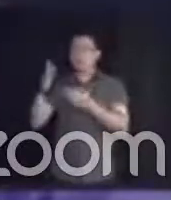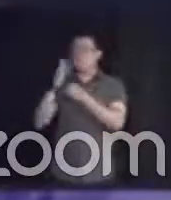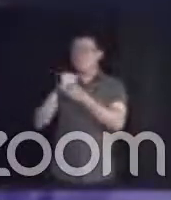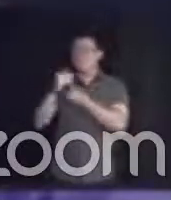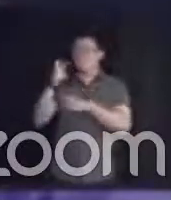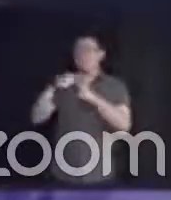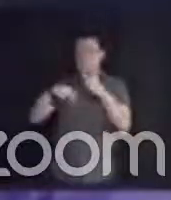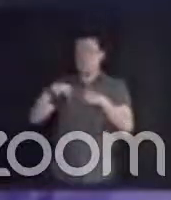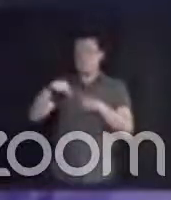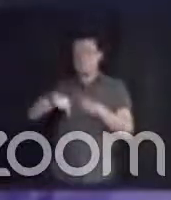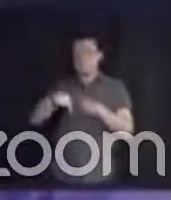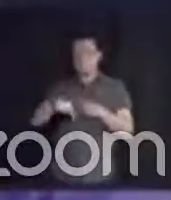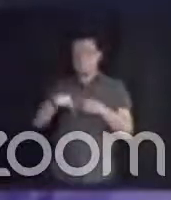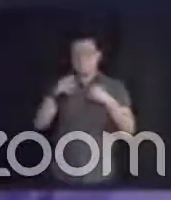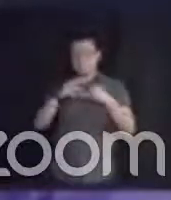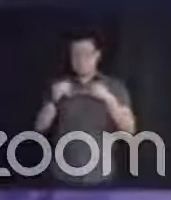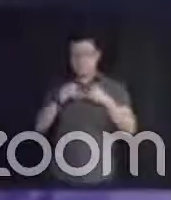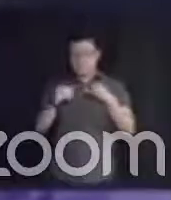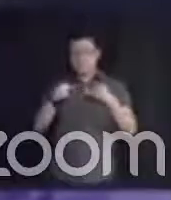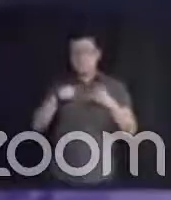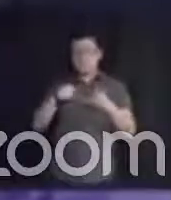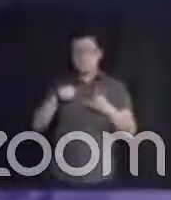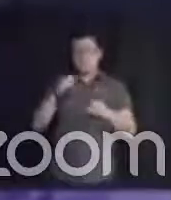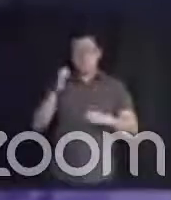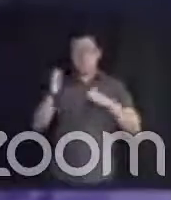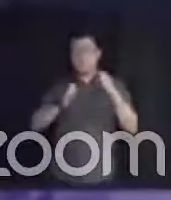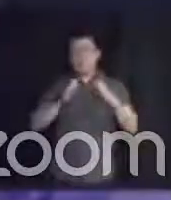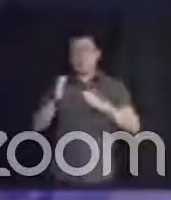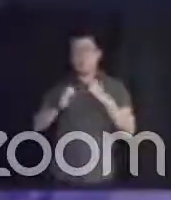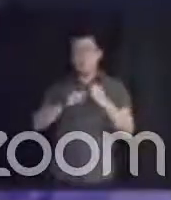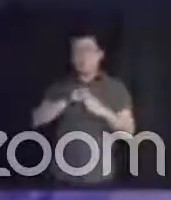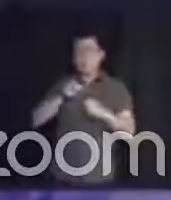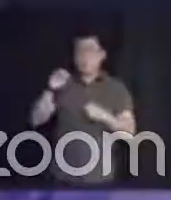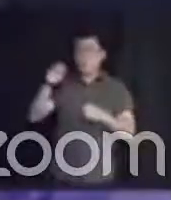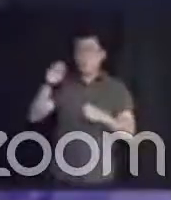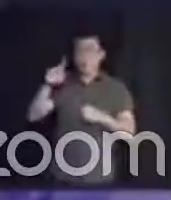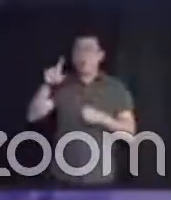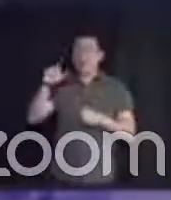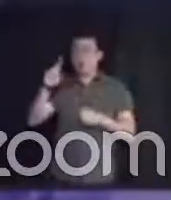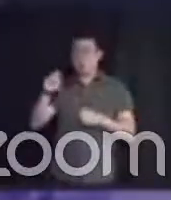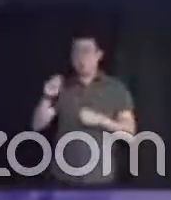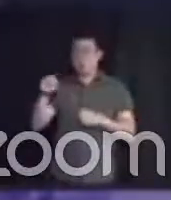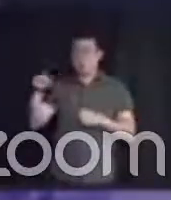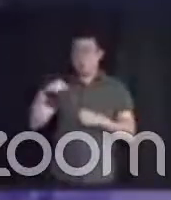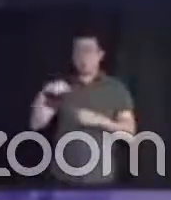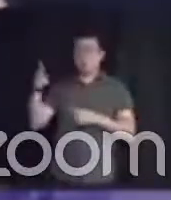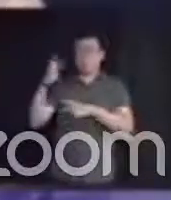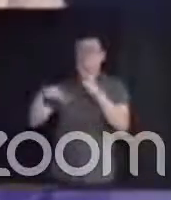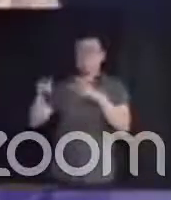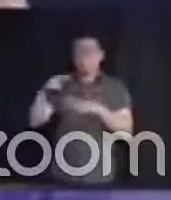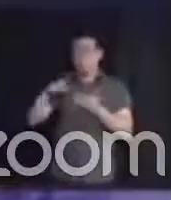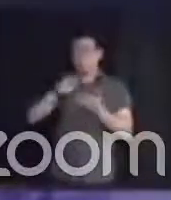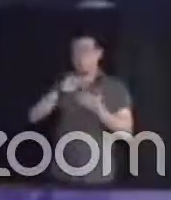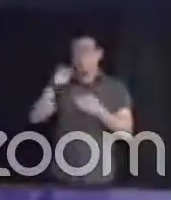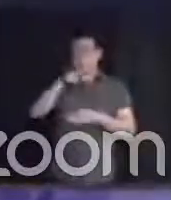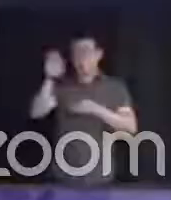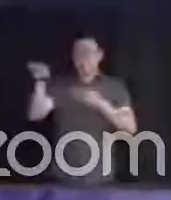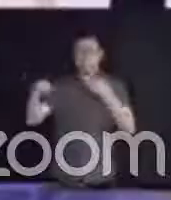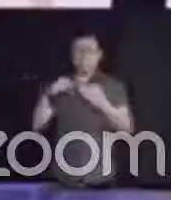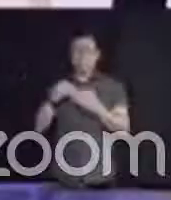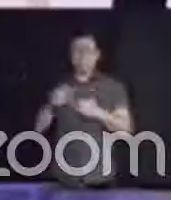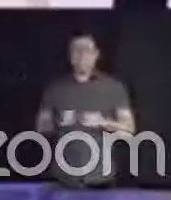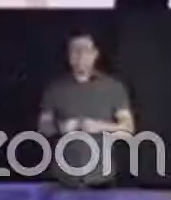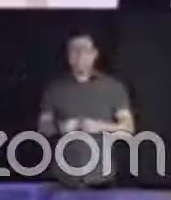de estar aquí en este evento. Y bien emocionante las experiencias que hemos vivido desde Orlando y aquí donde